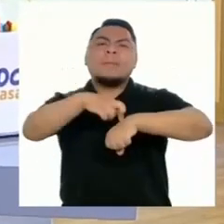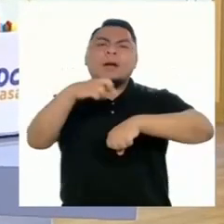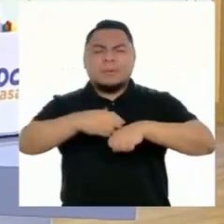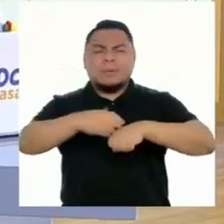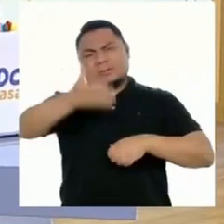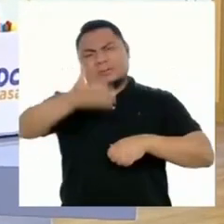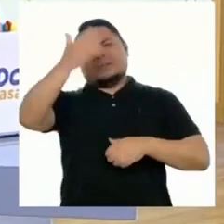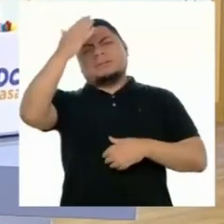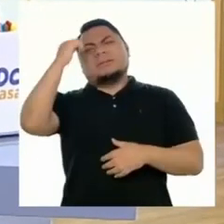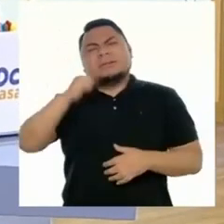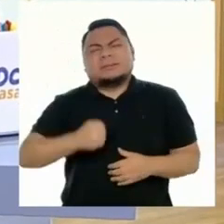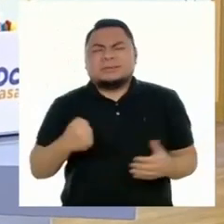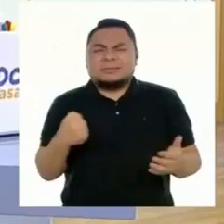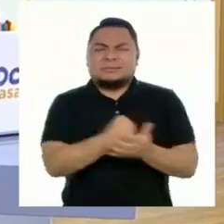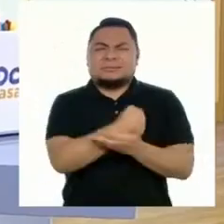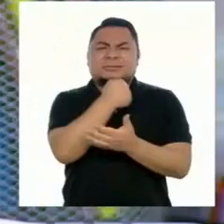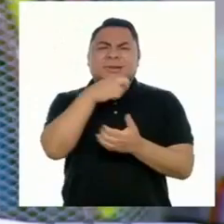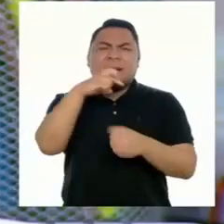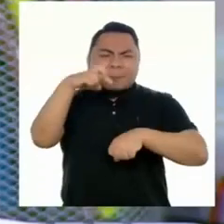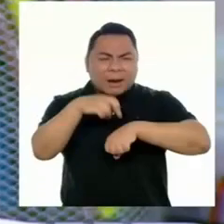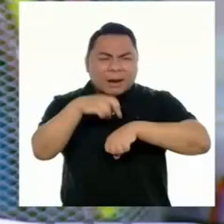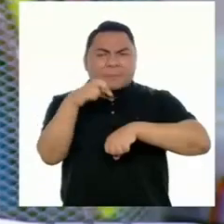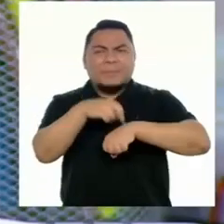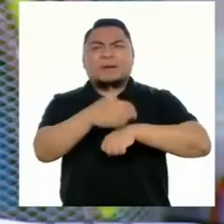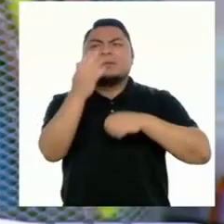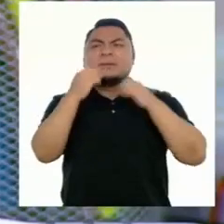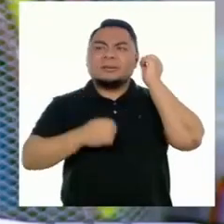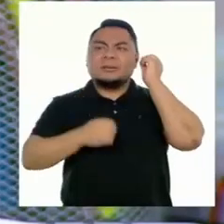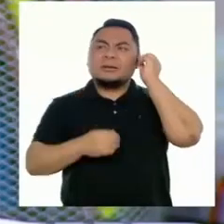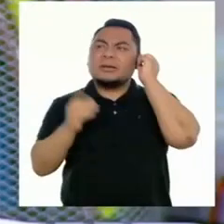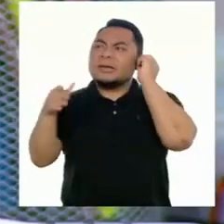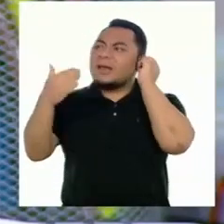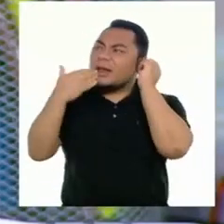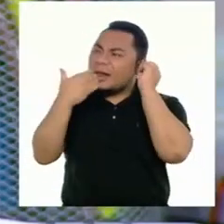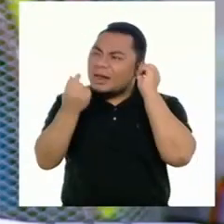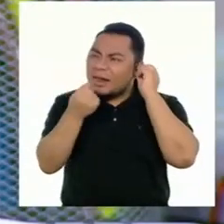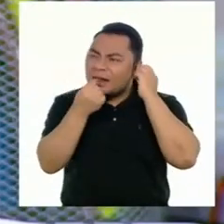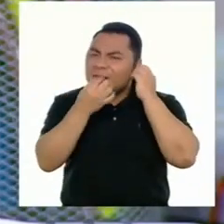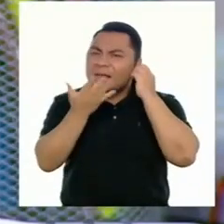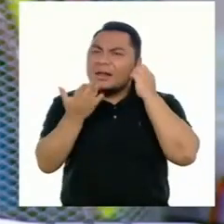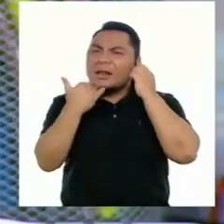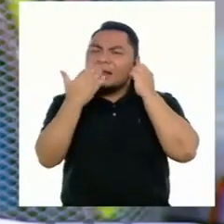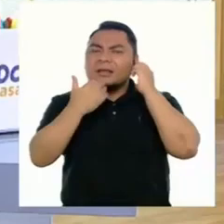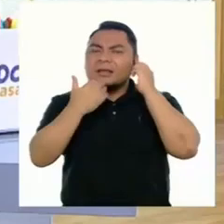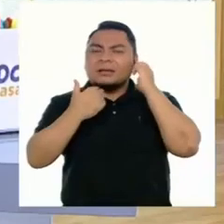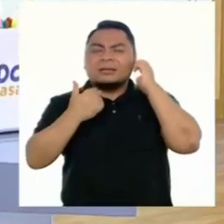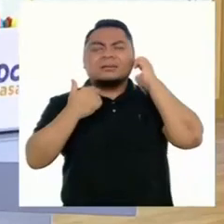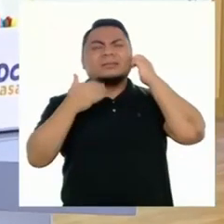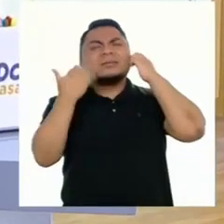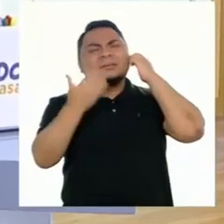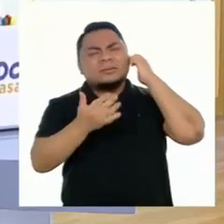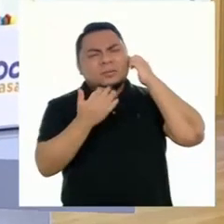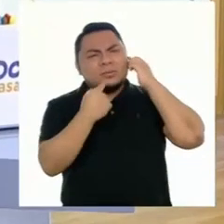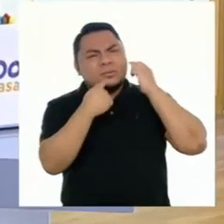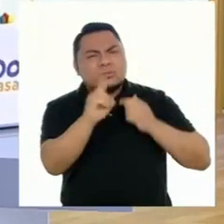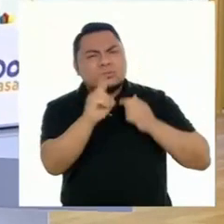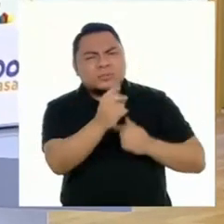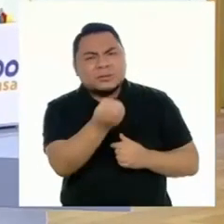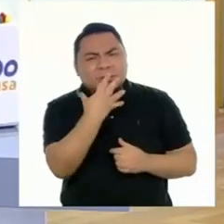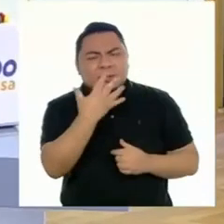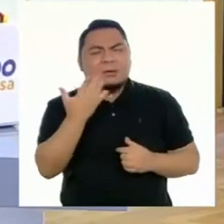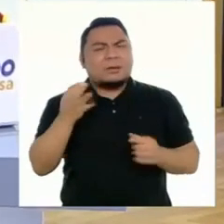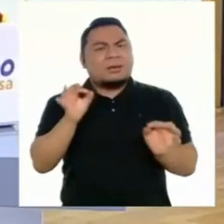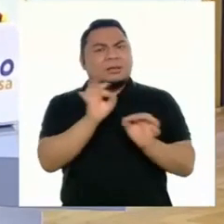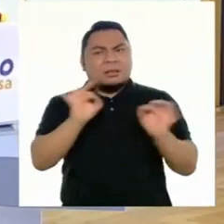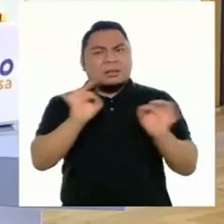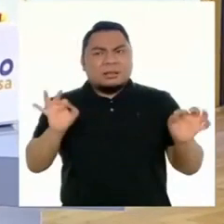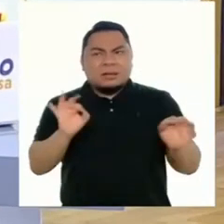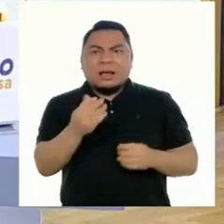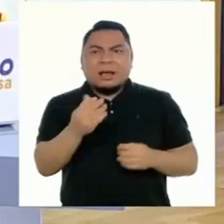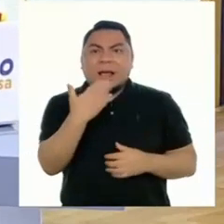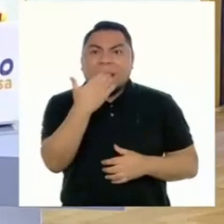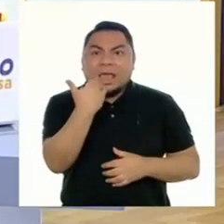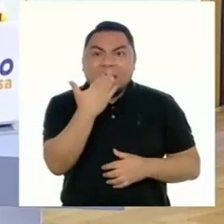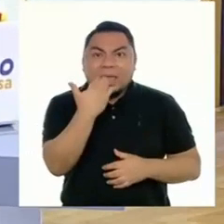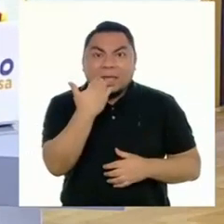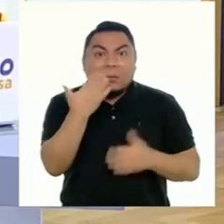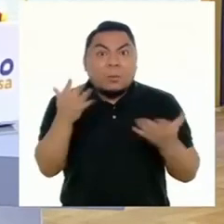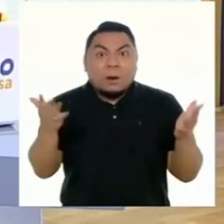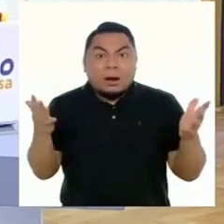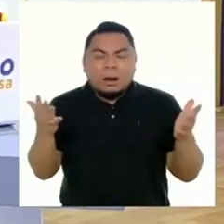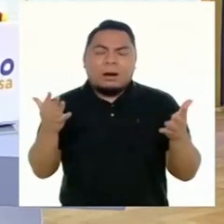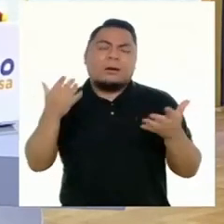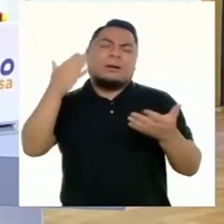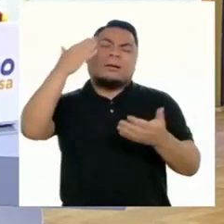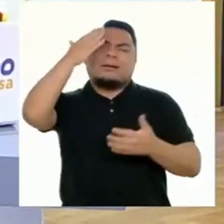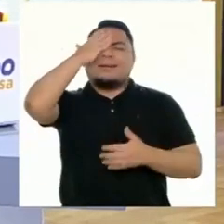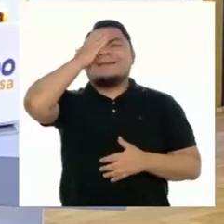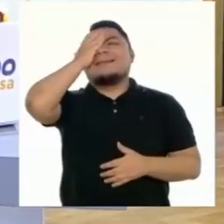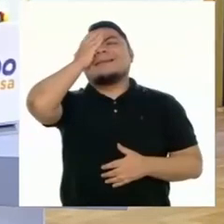Esto es una pesadilla. ¿Y el ají? ¡Ah! No me digas que tampoco.